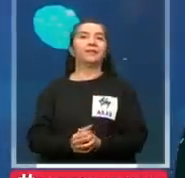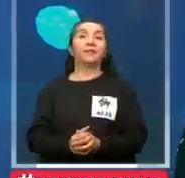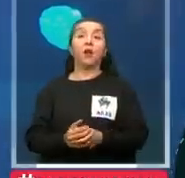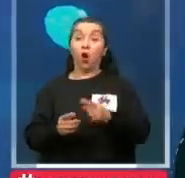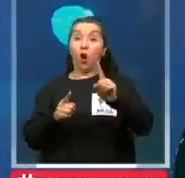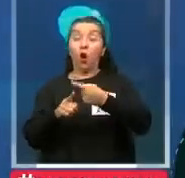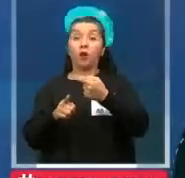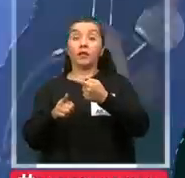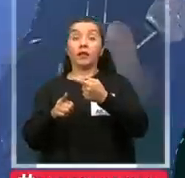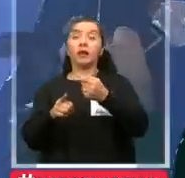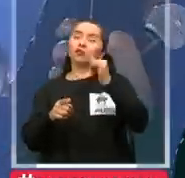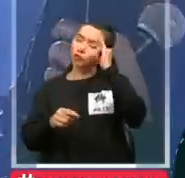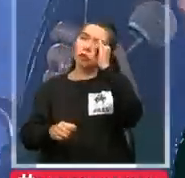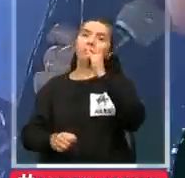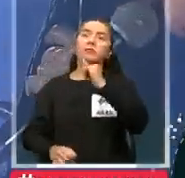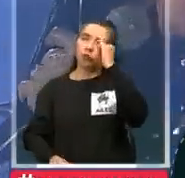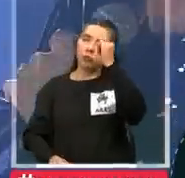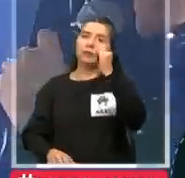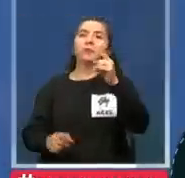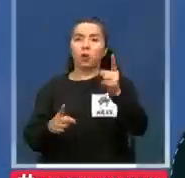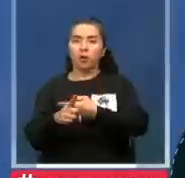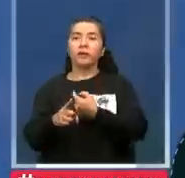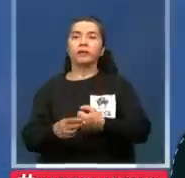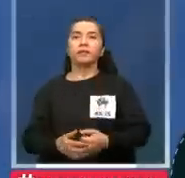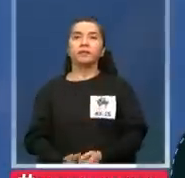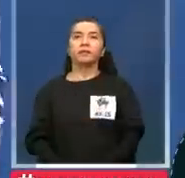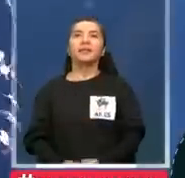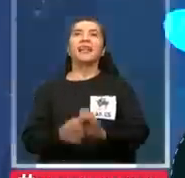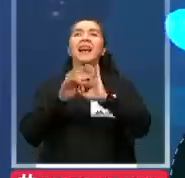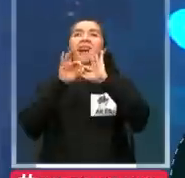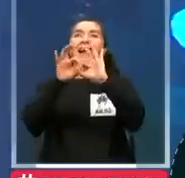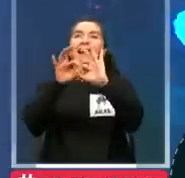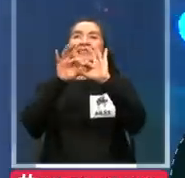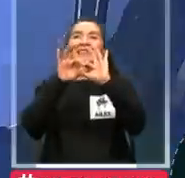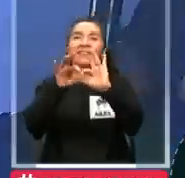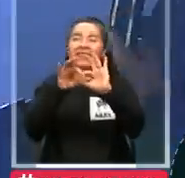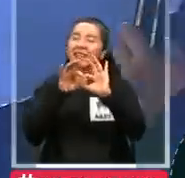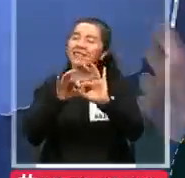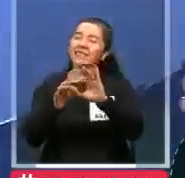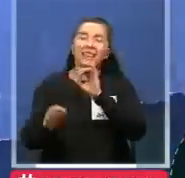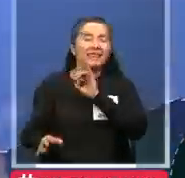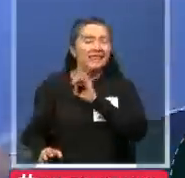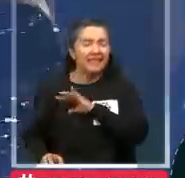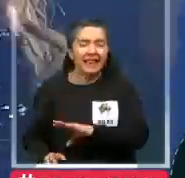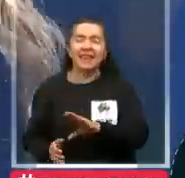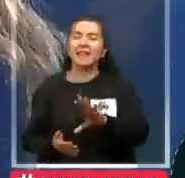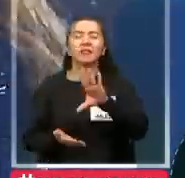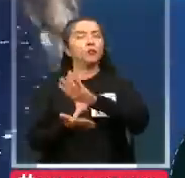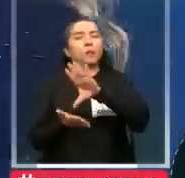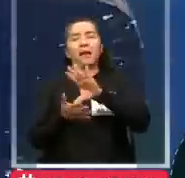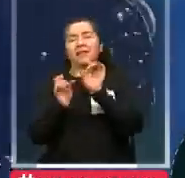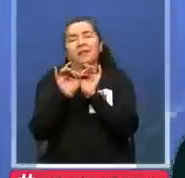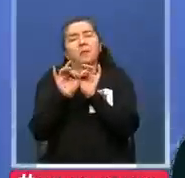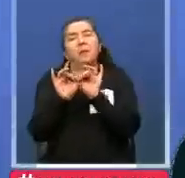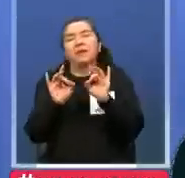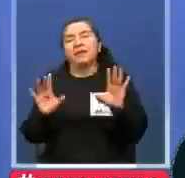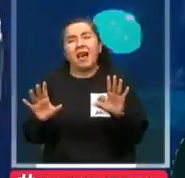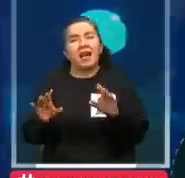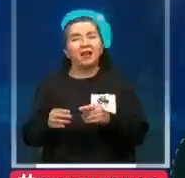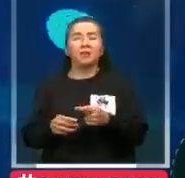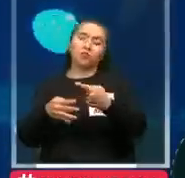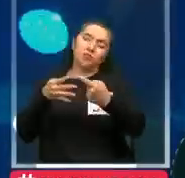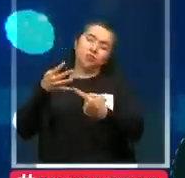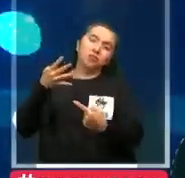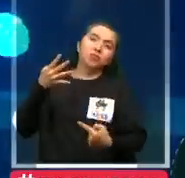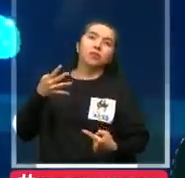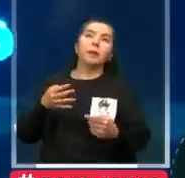¿Otra? Claro que sí. Claro que sí. Gracias, Chile. Para nosotros es un país muy especial por muchas